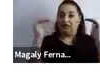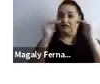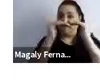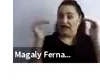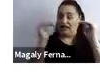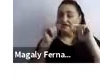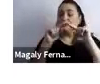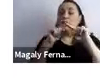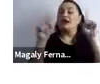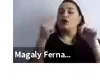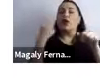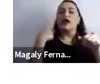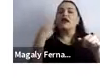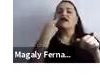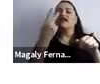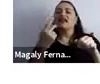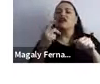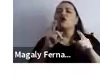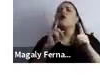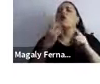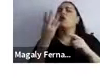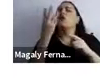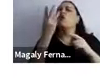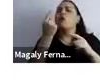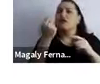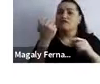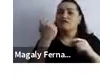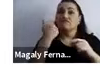ver cuán factibles son para todos.